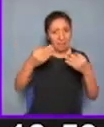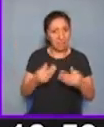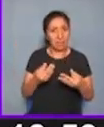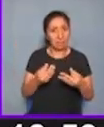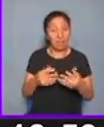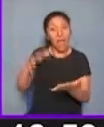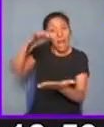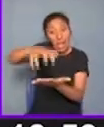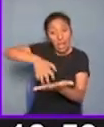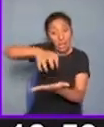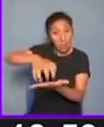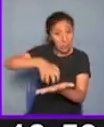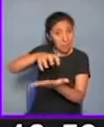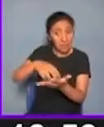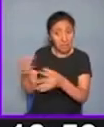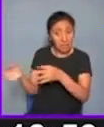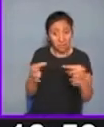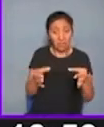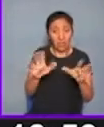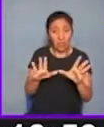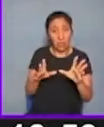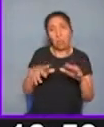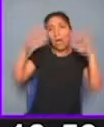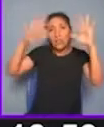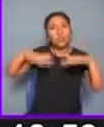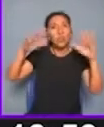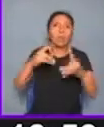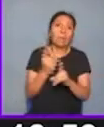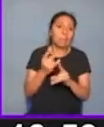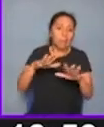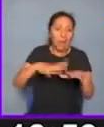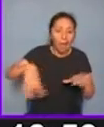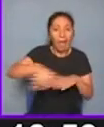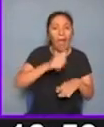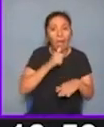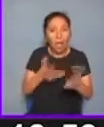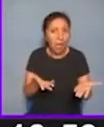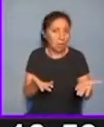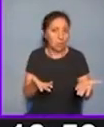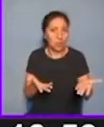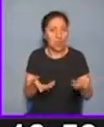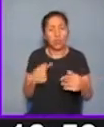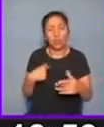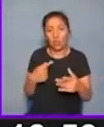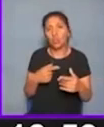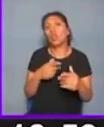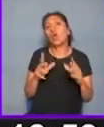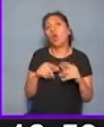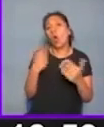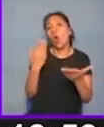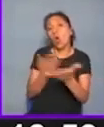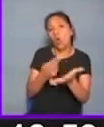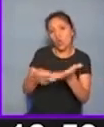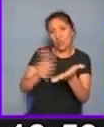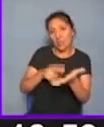lluvias eh pasada la lluvia envían la máquina pero nosotros Digamos como institución estamos de todas maneras reiterando el pedido para que para que no